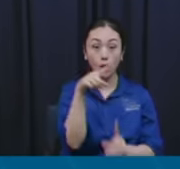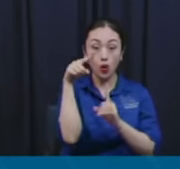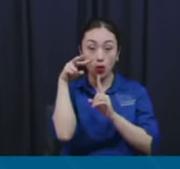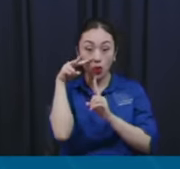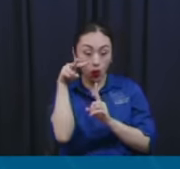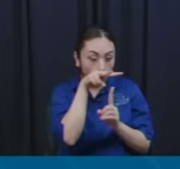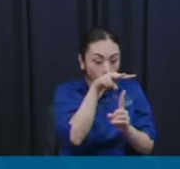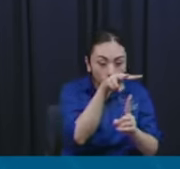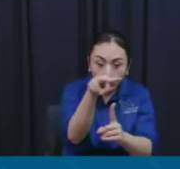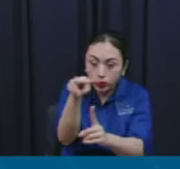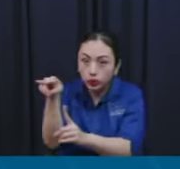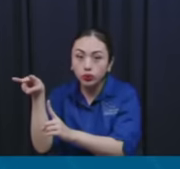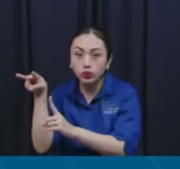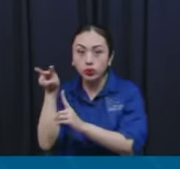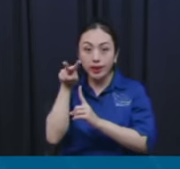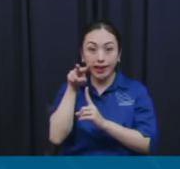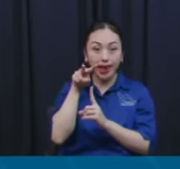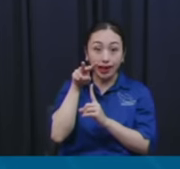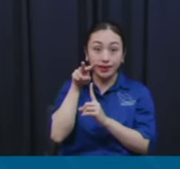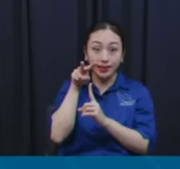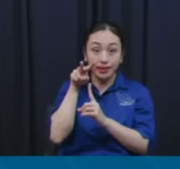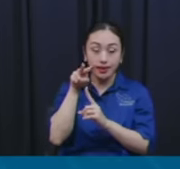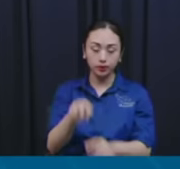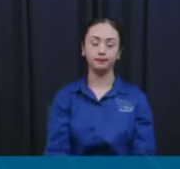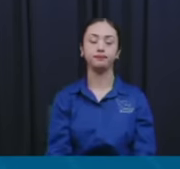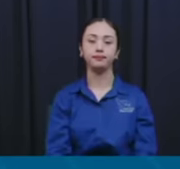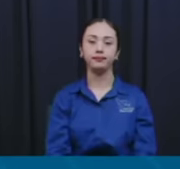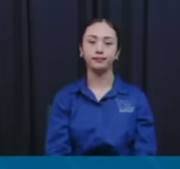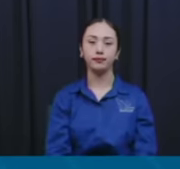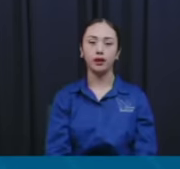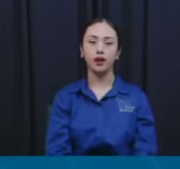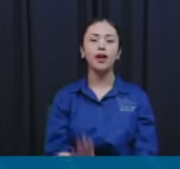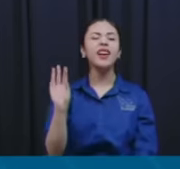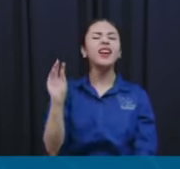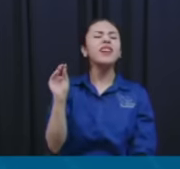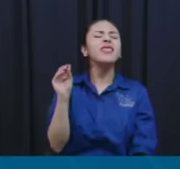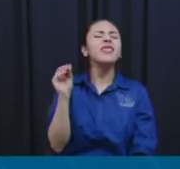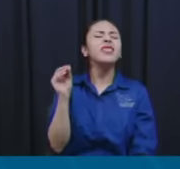tremendo parte de qué parte le va a tocar a usted